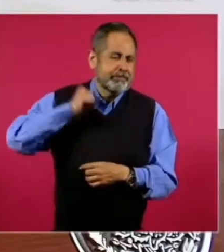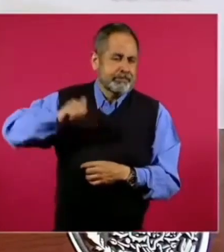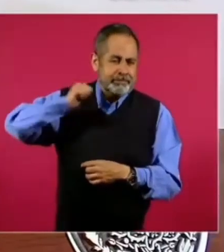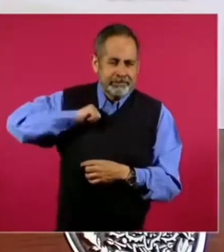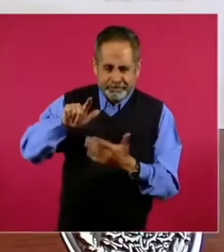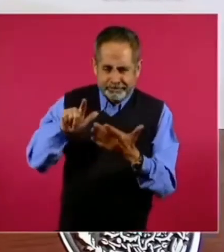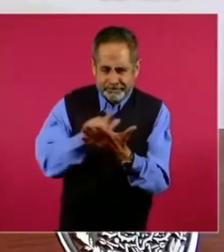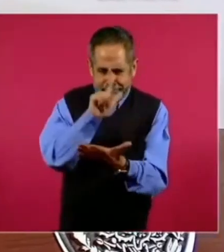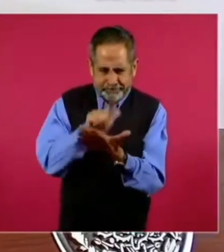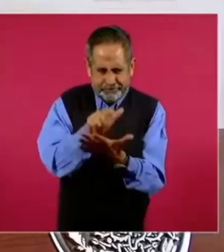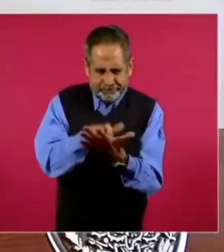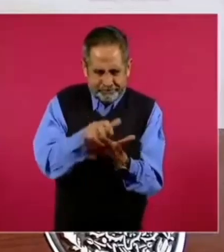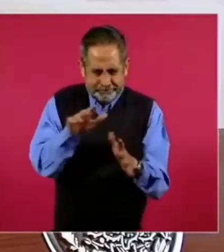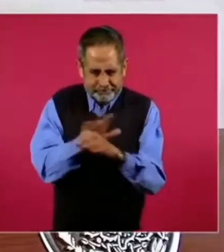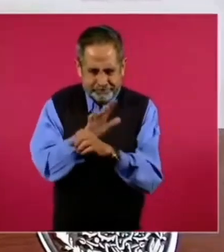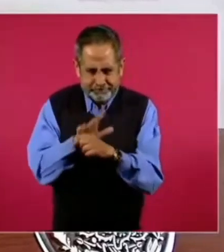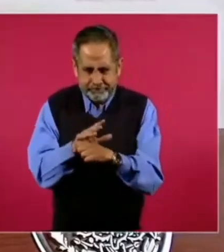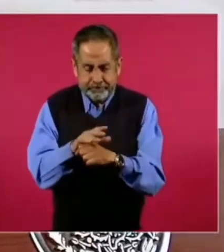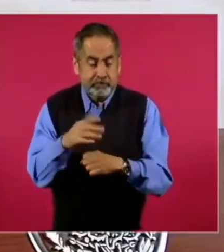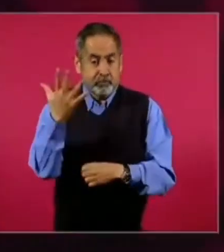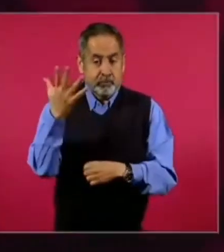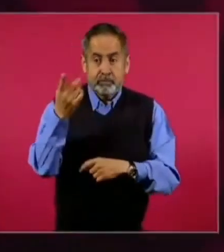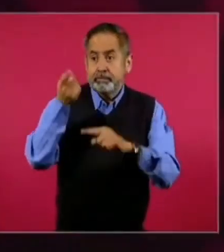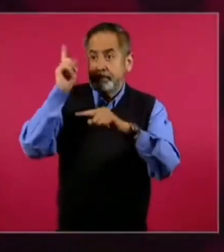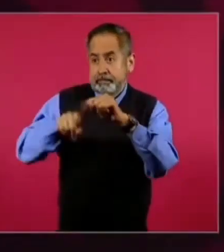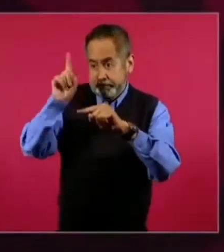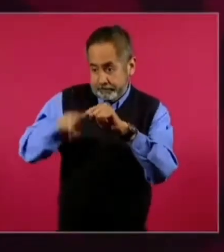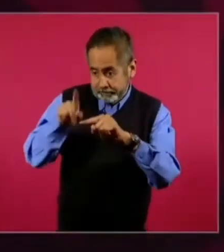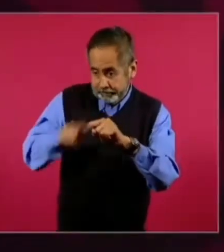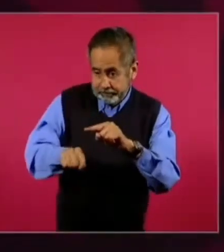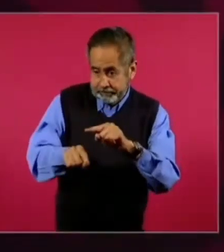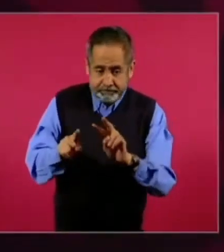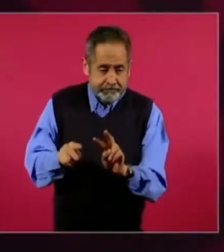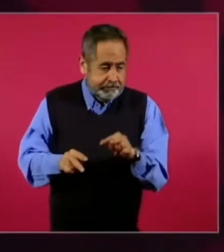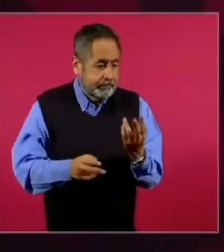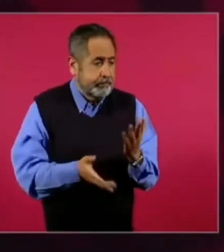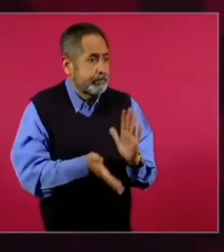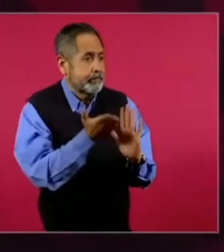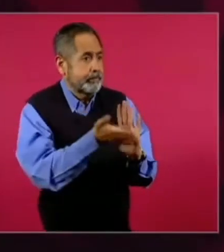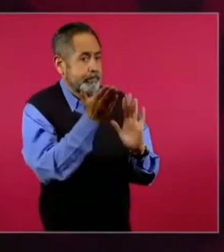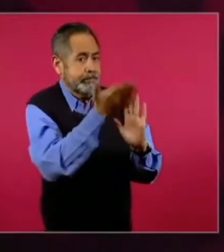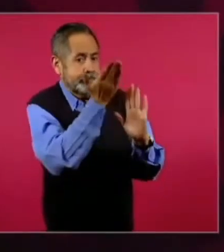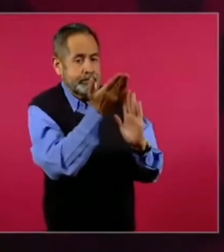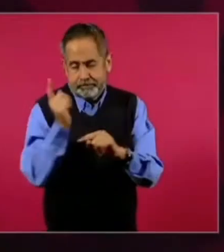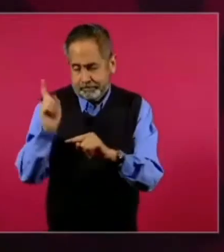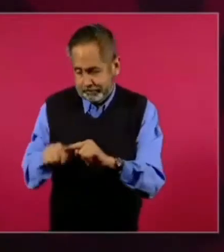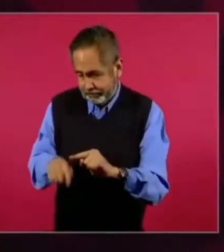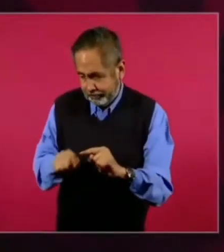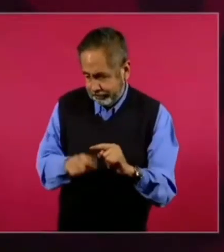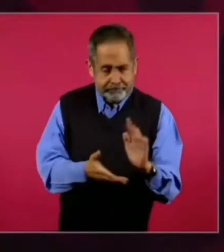Kejsiyos,